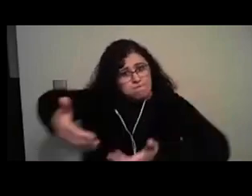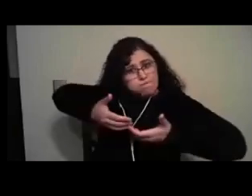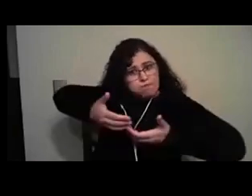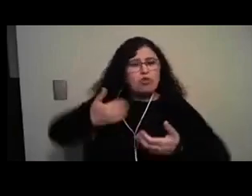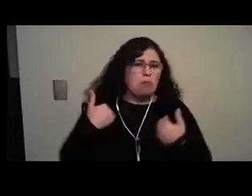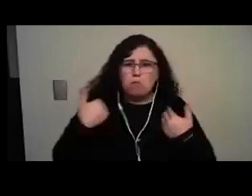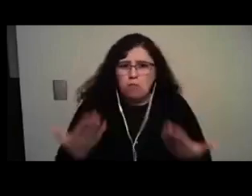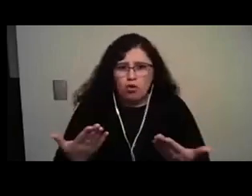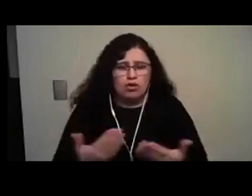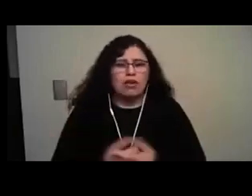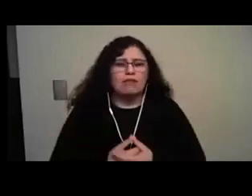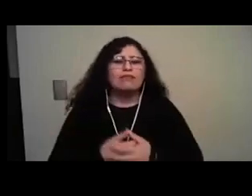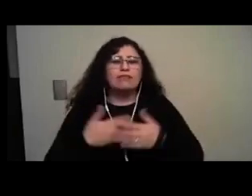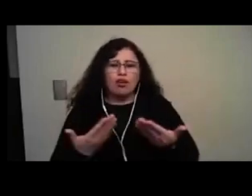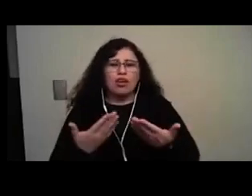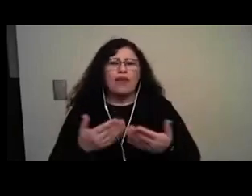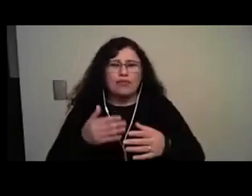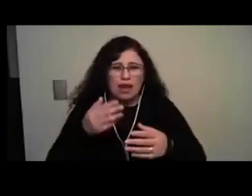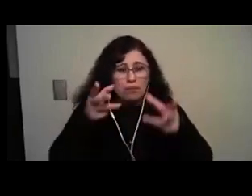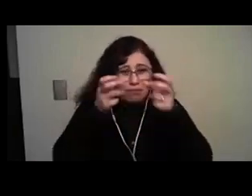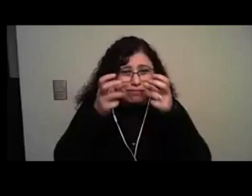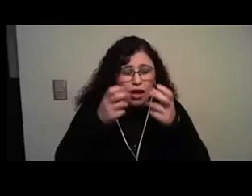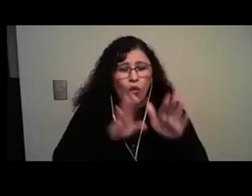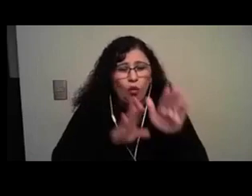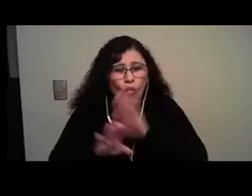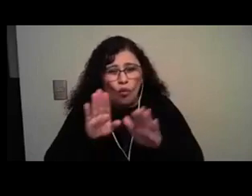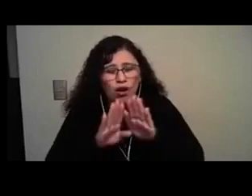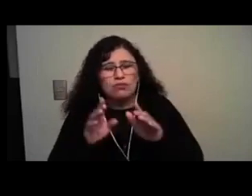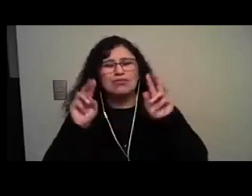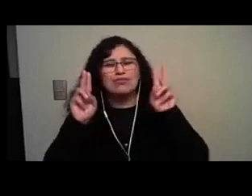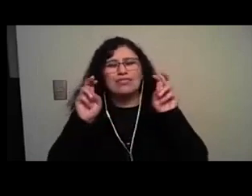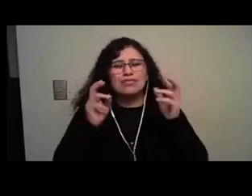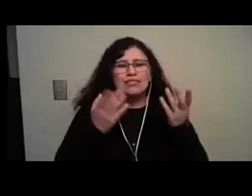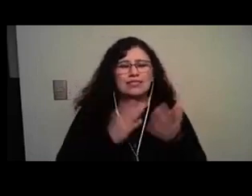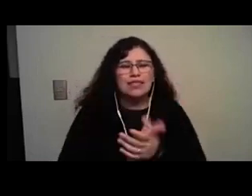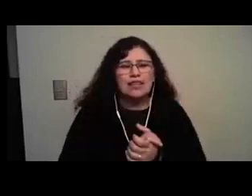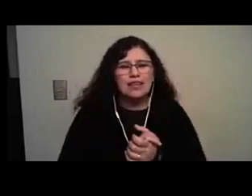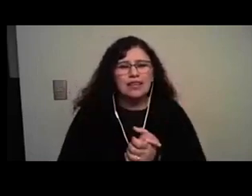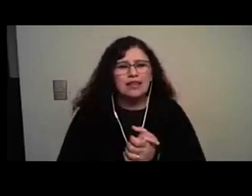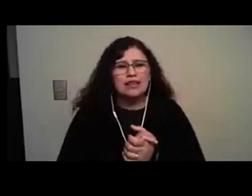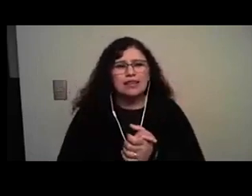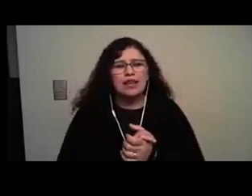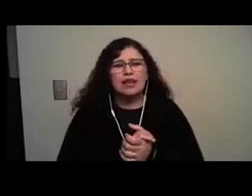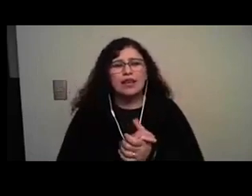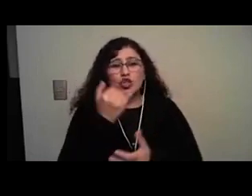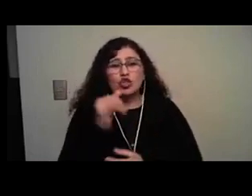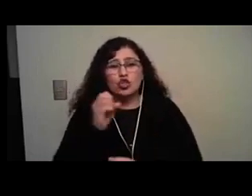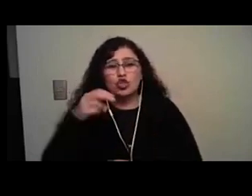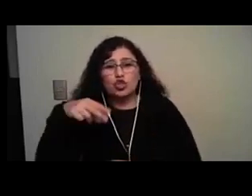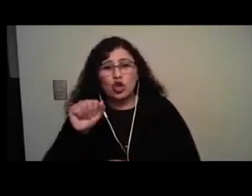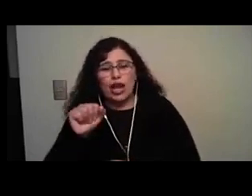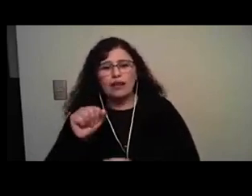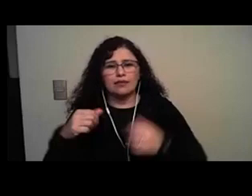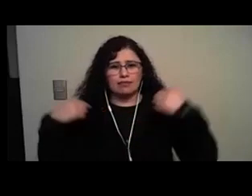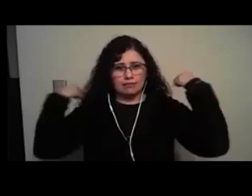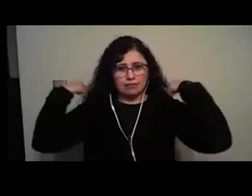ya. La propiocepción sobre lo que se conoce como la zona, la cintura escapular y pélvica,